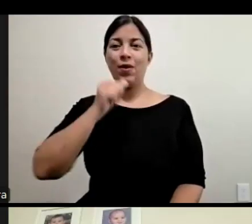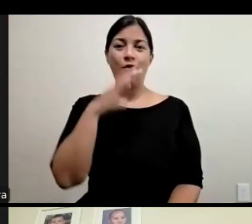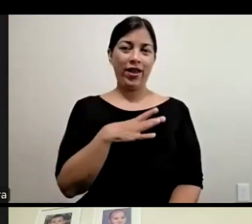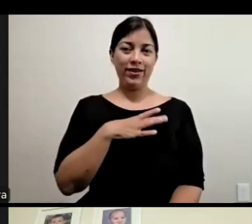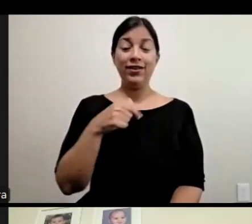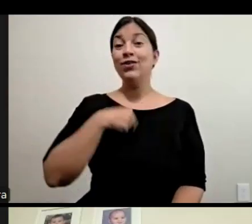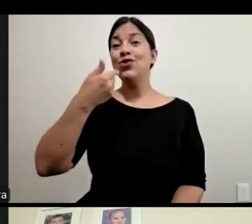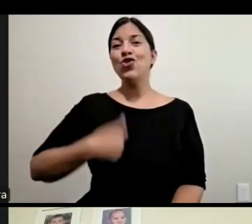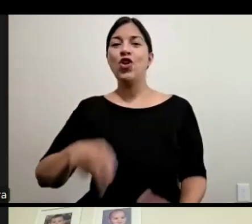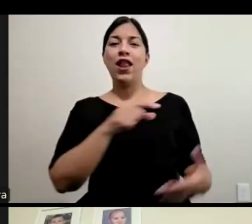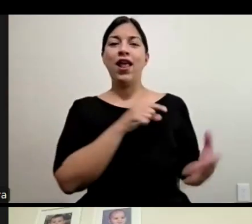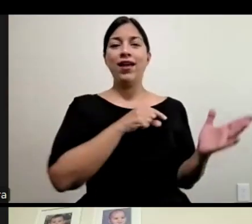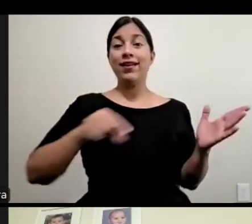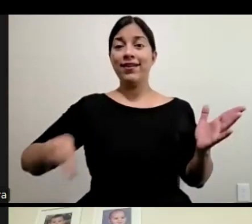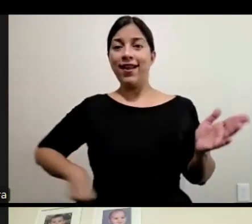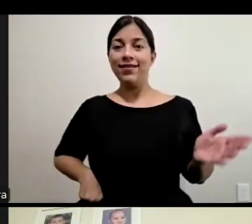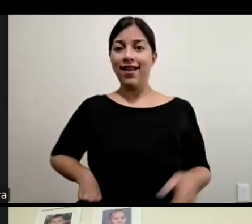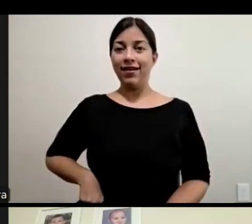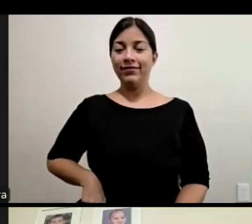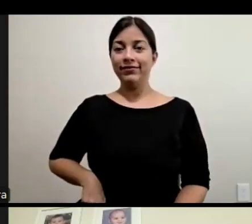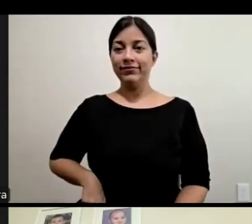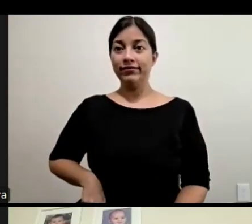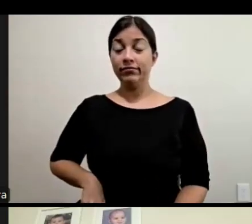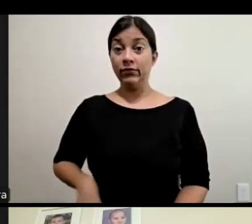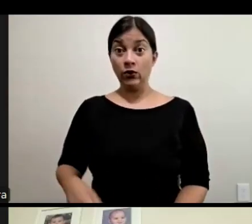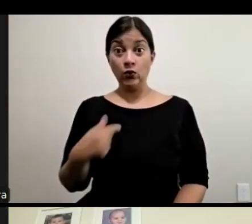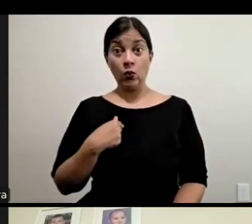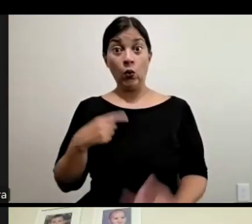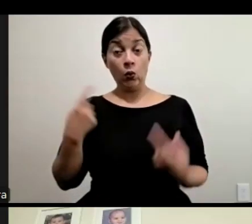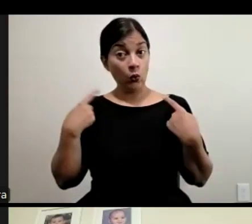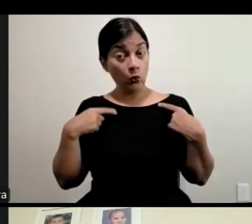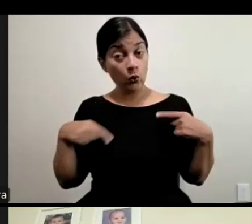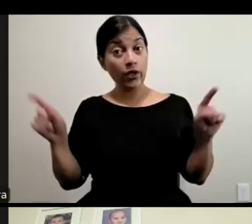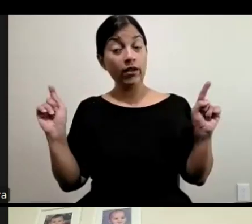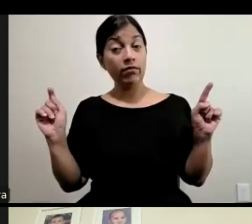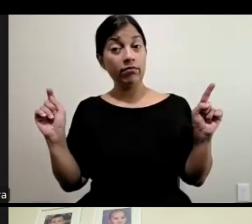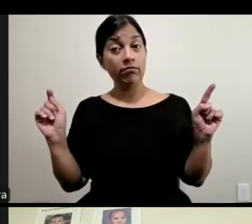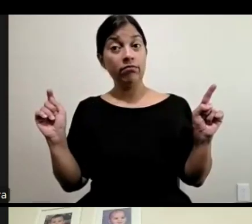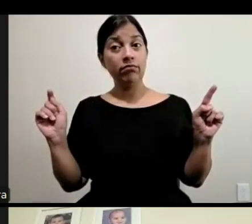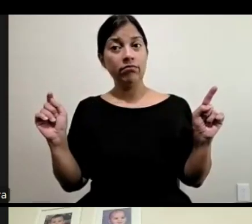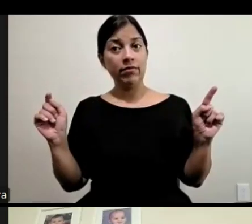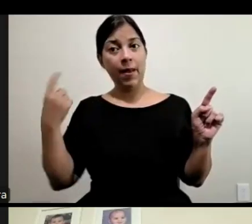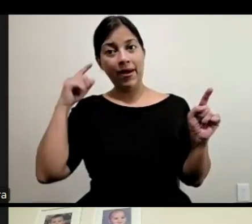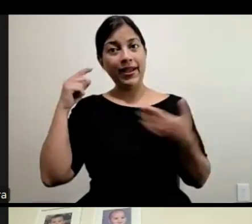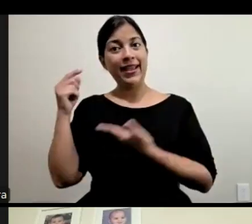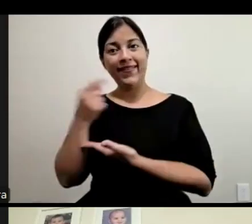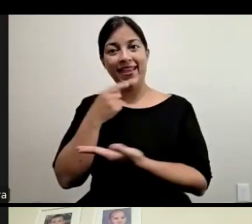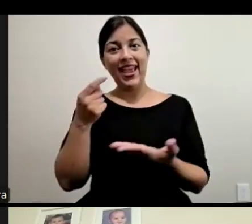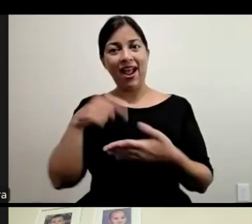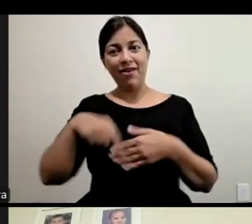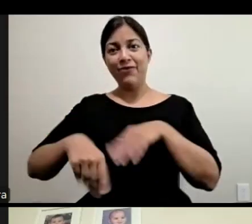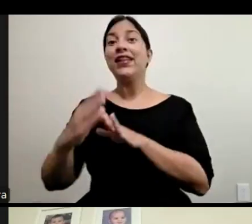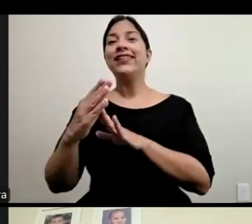reina. Y yo lo logré hacer que lo dijera justo al frente del trono.